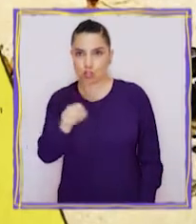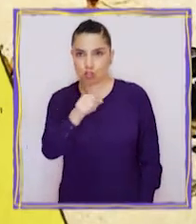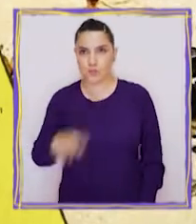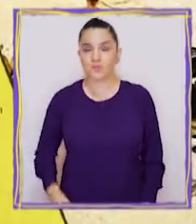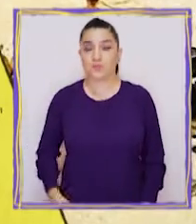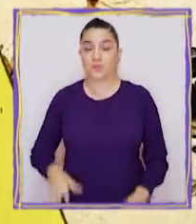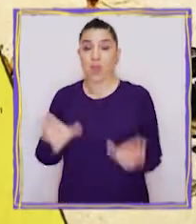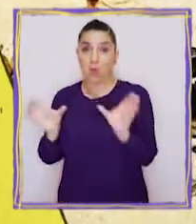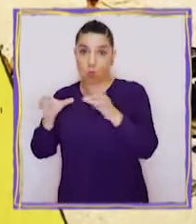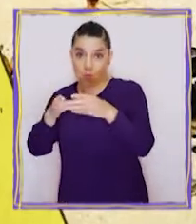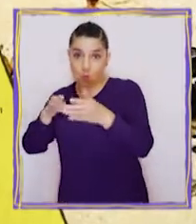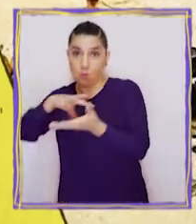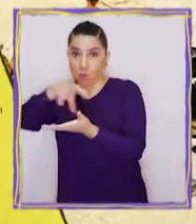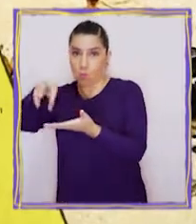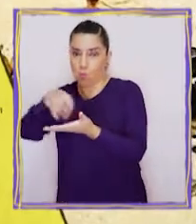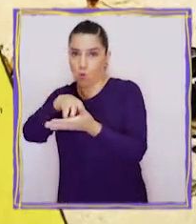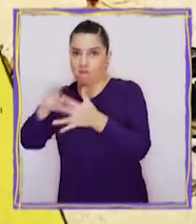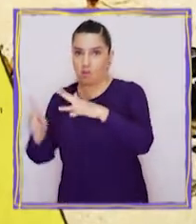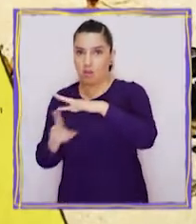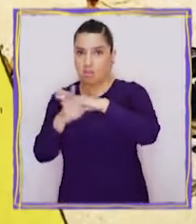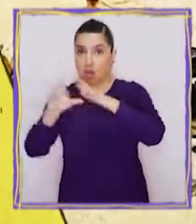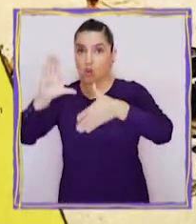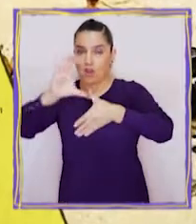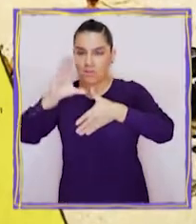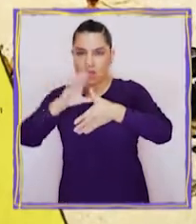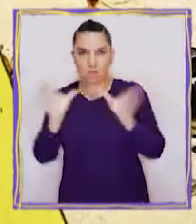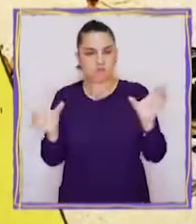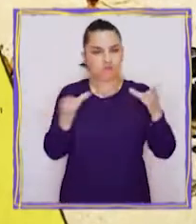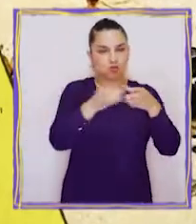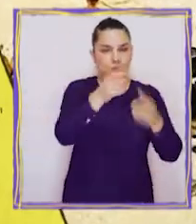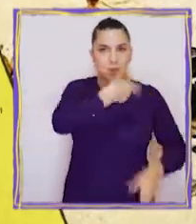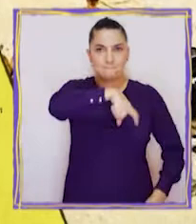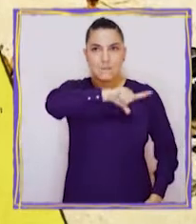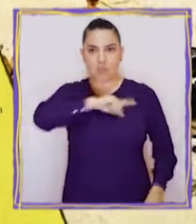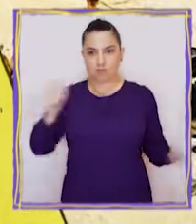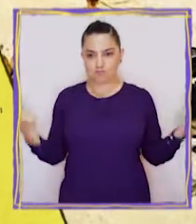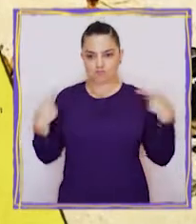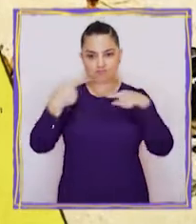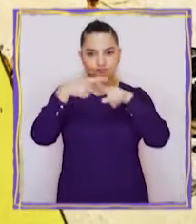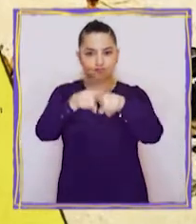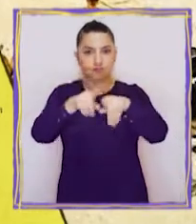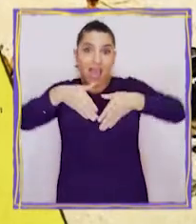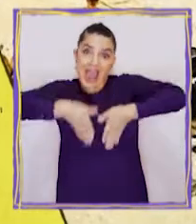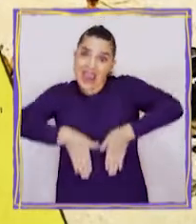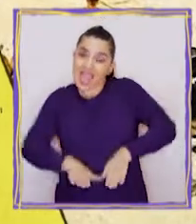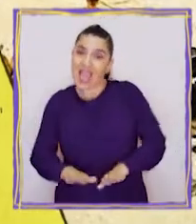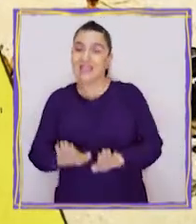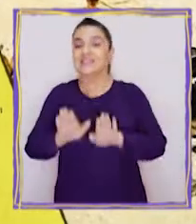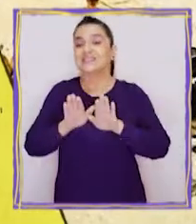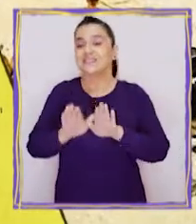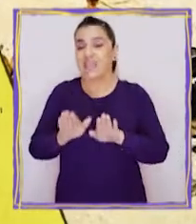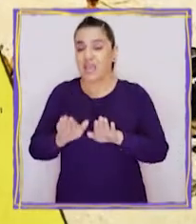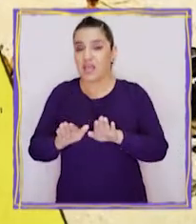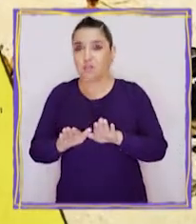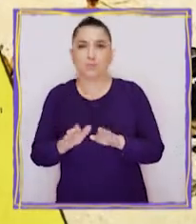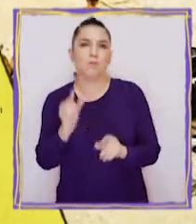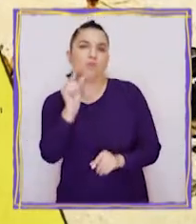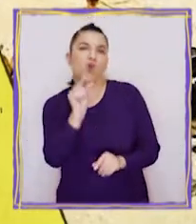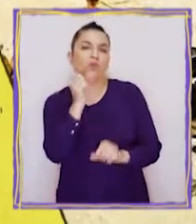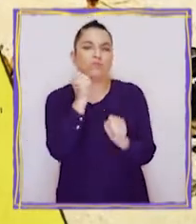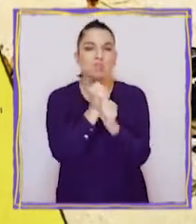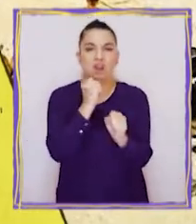racial entre los pueblos originarios americanos y los españoles. Tenían pequeños trabajos y no tenían